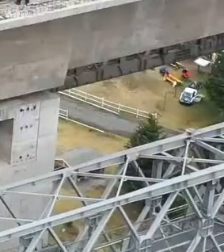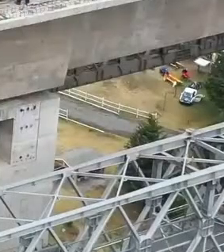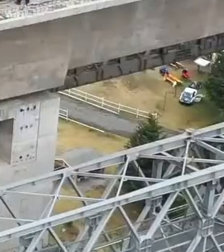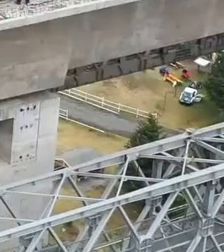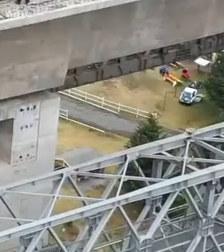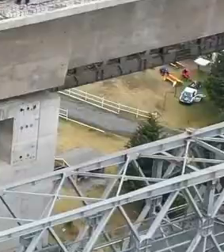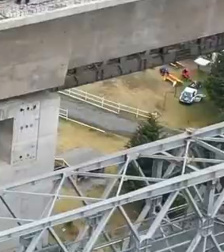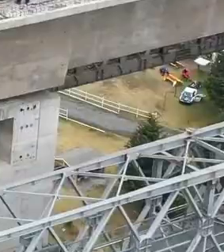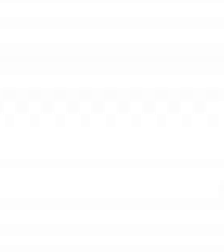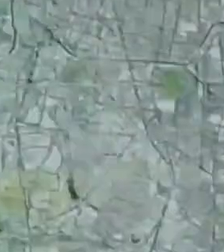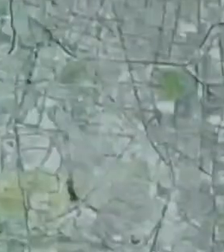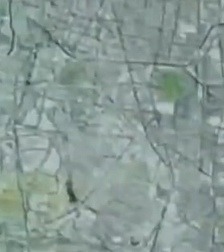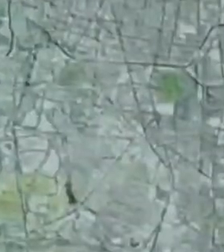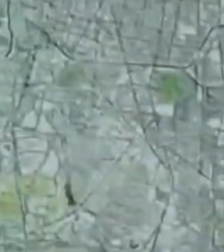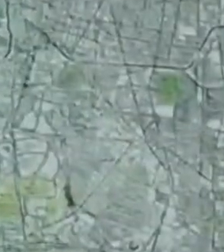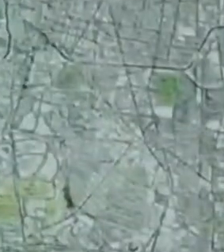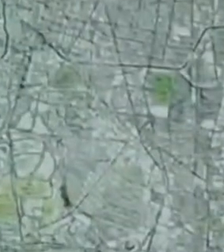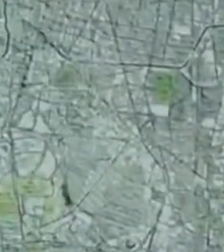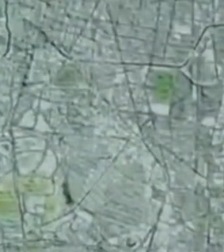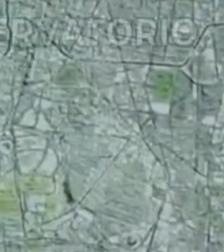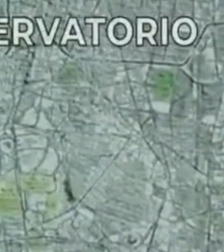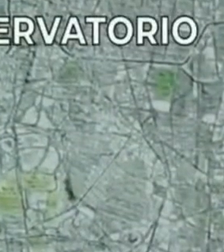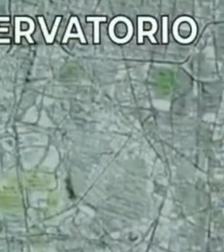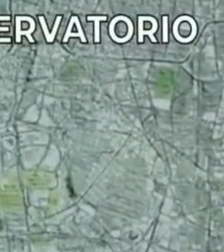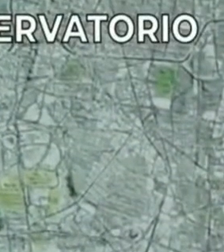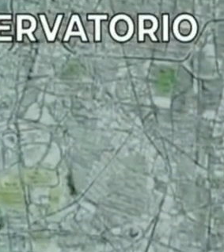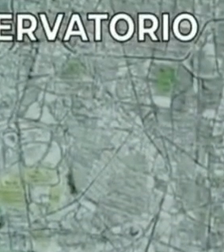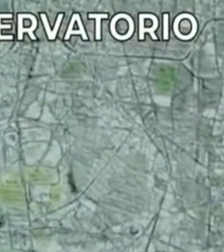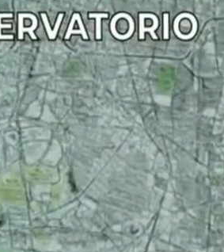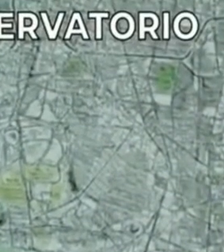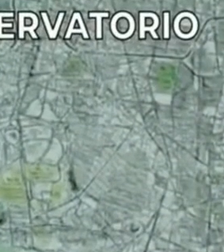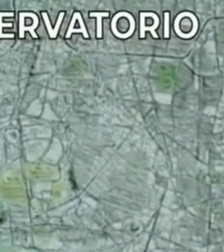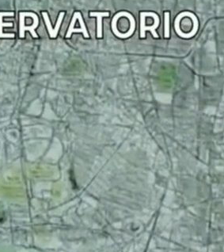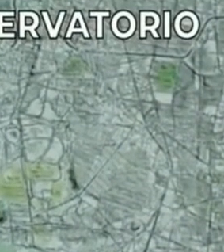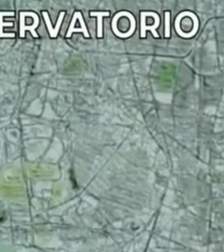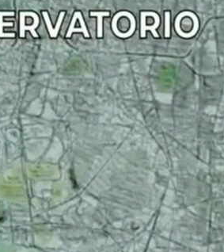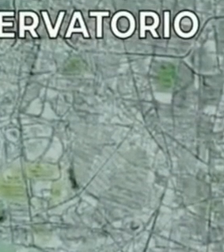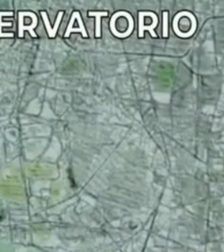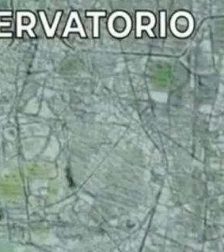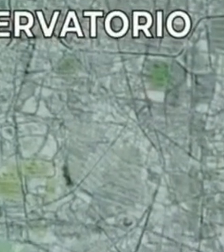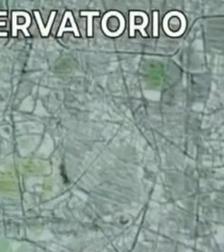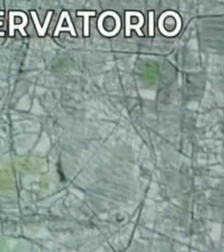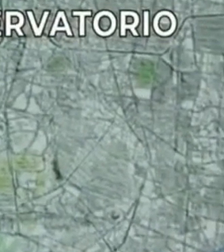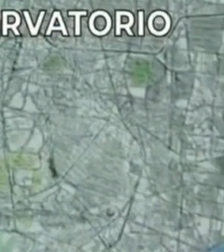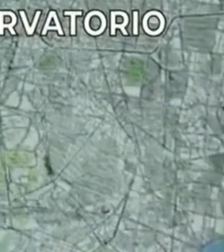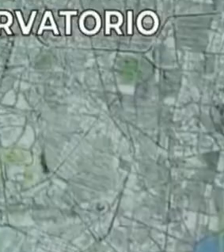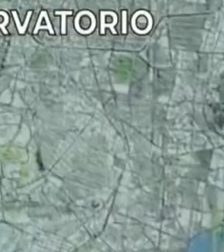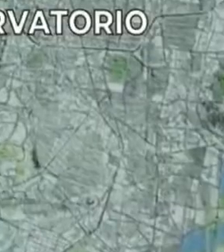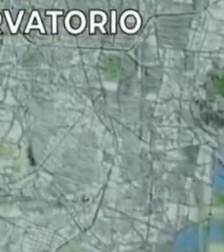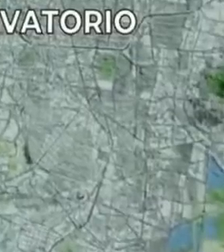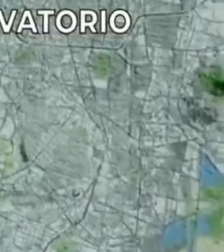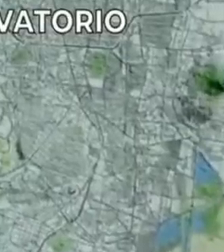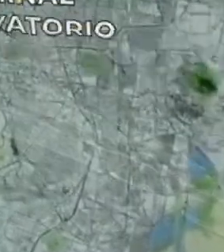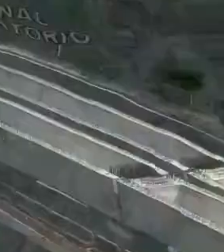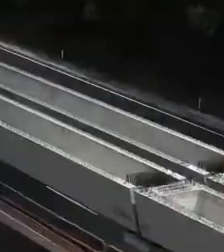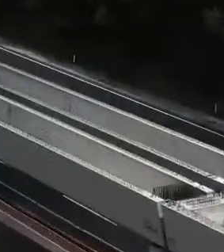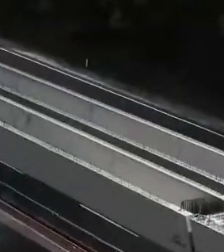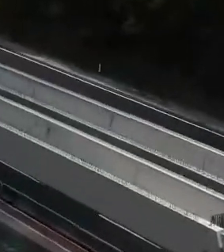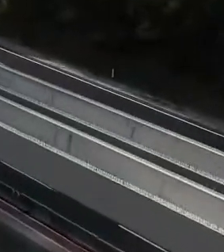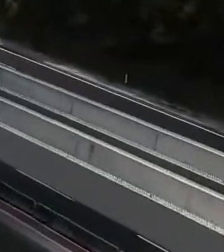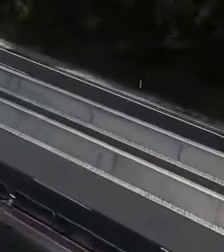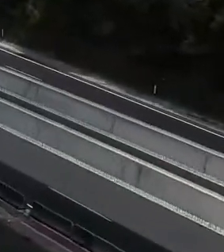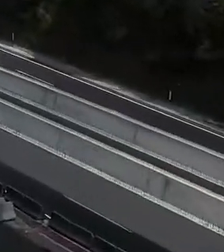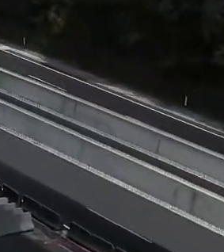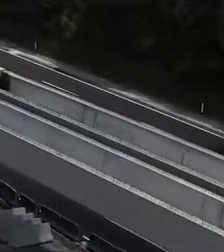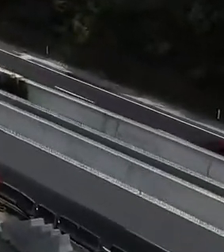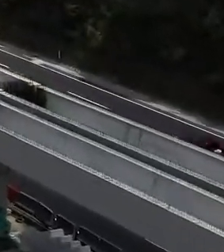en este viaducto. Tramo 3, 17 kilómetros. Avance a la fecha 52.5%.